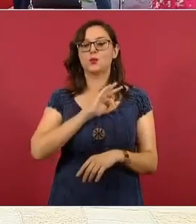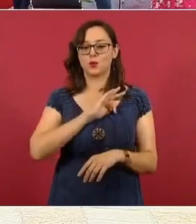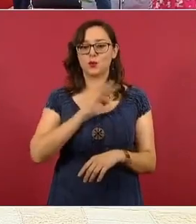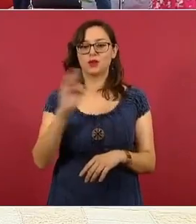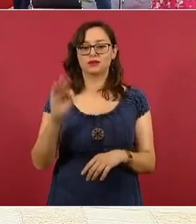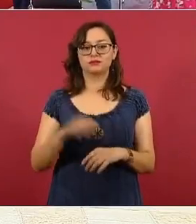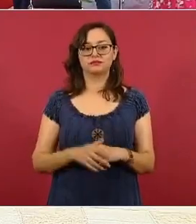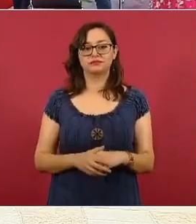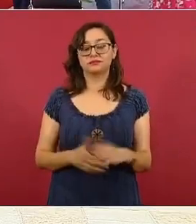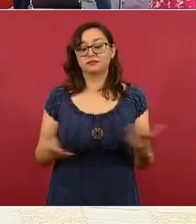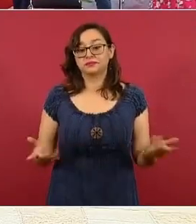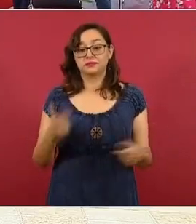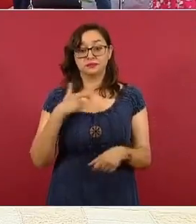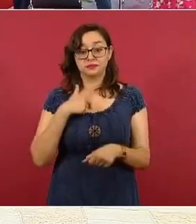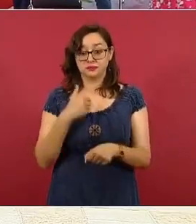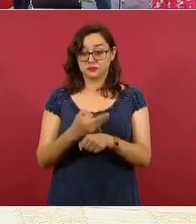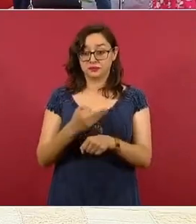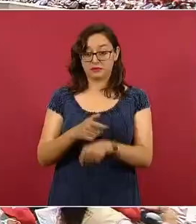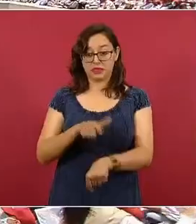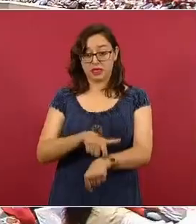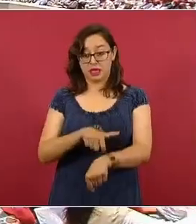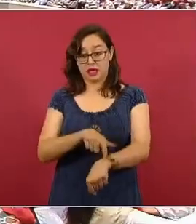porque hay sol y